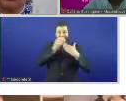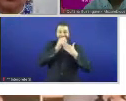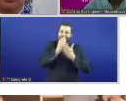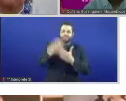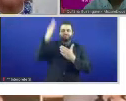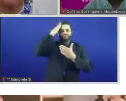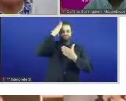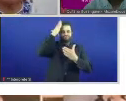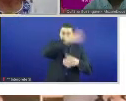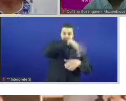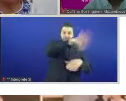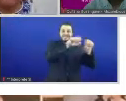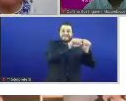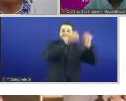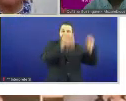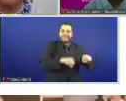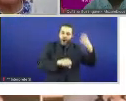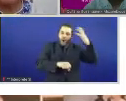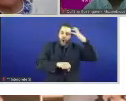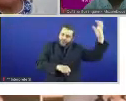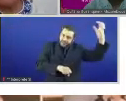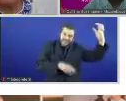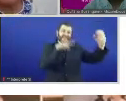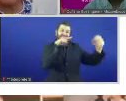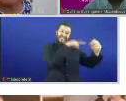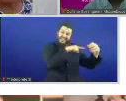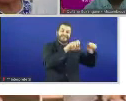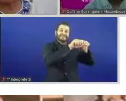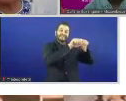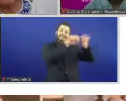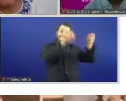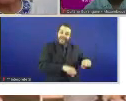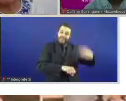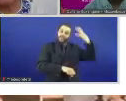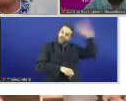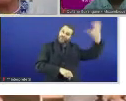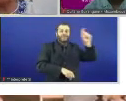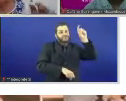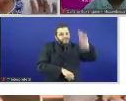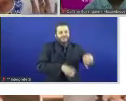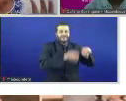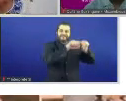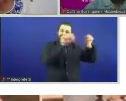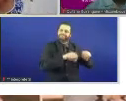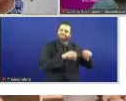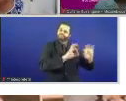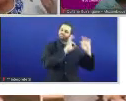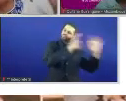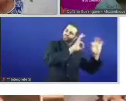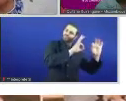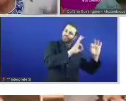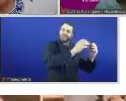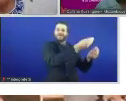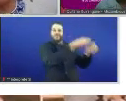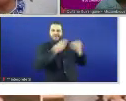los niños van formándose para hacer que, si vamos a seguir pensando